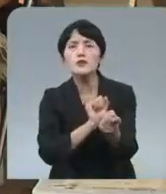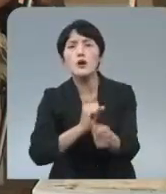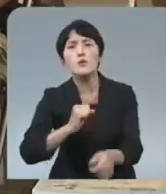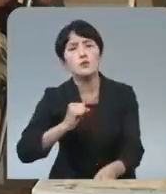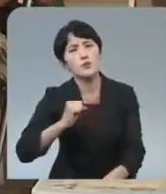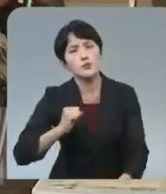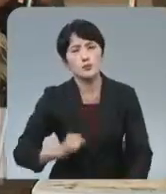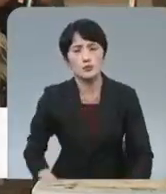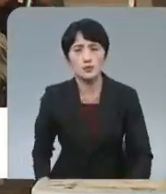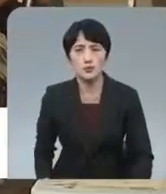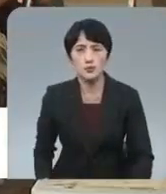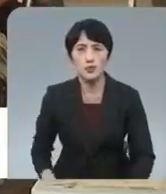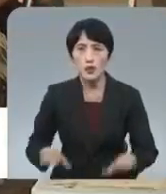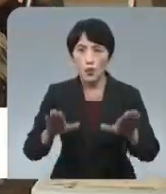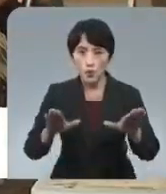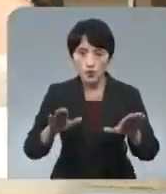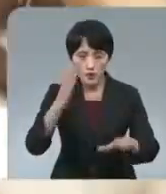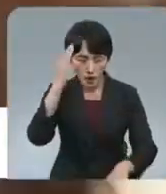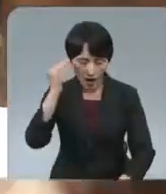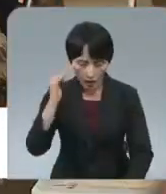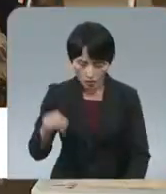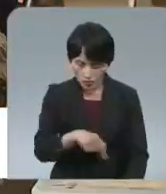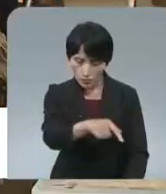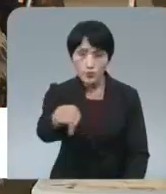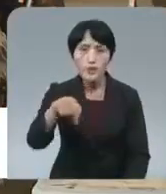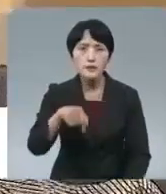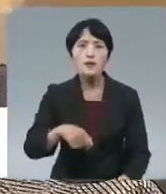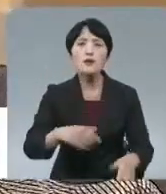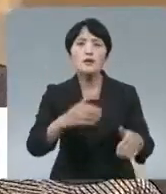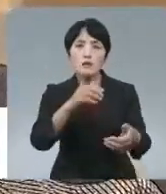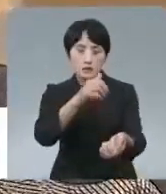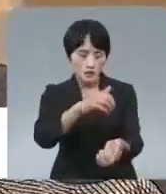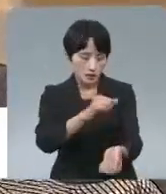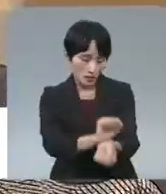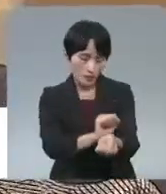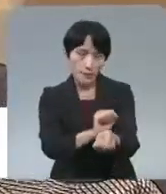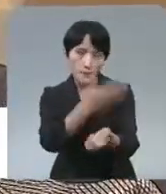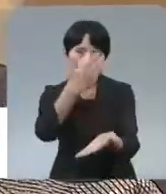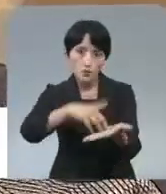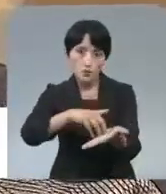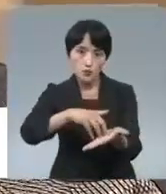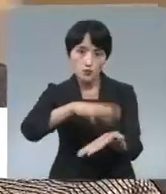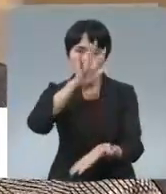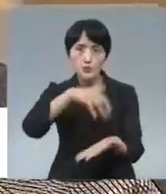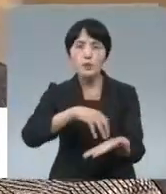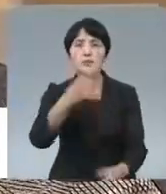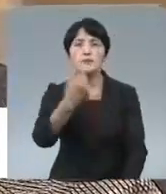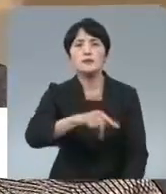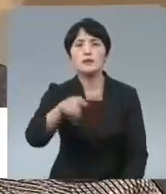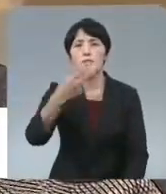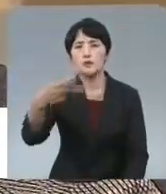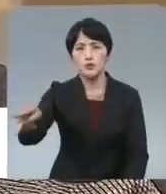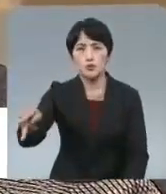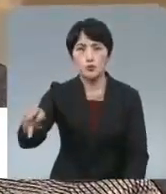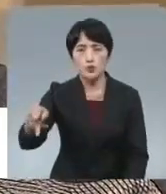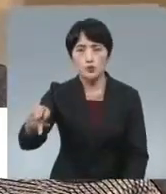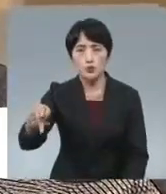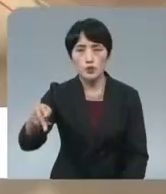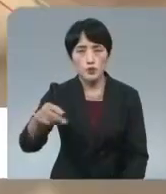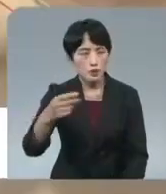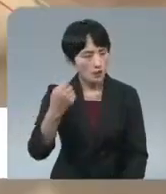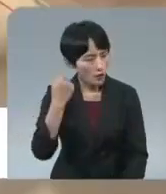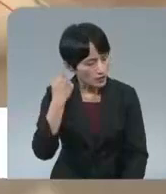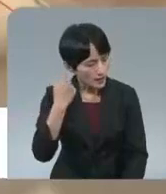resistente que la variante delta hasta el 3 de agosto corea del sur acumula 202 mil 203 casos de kobe 19